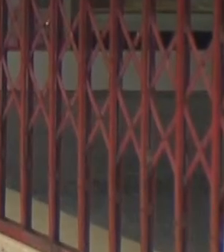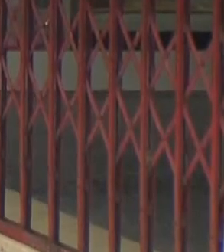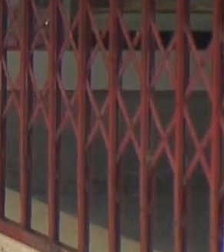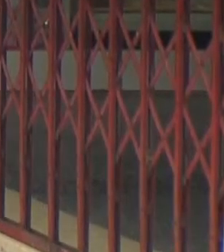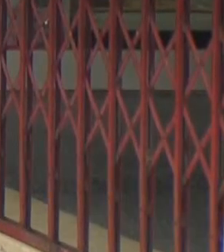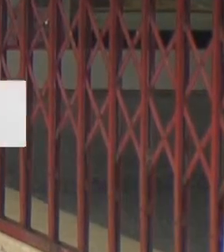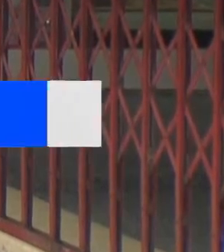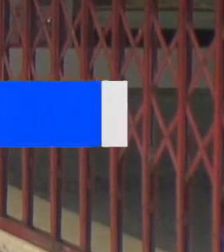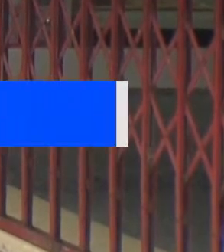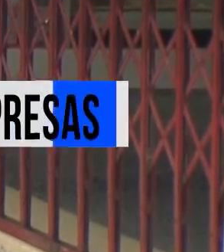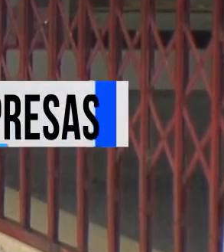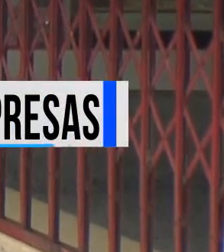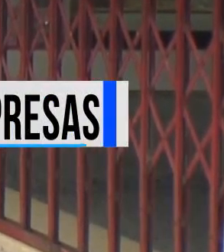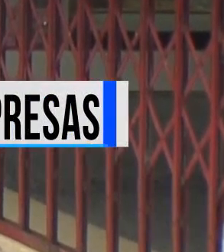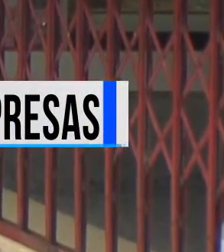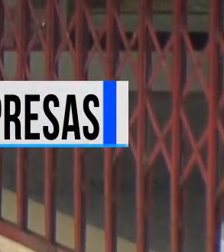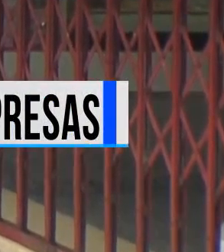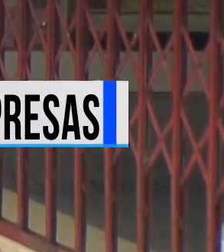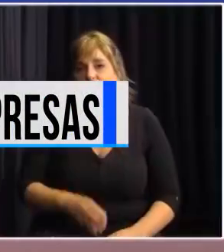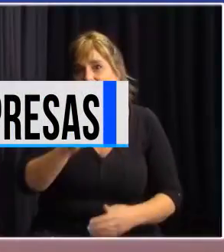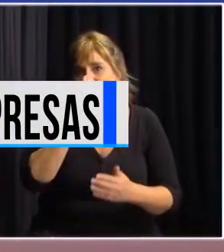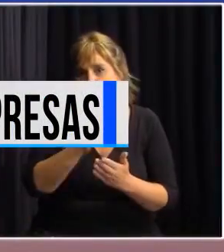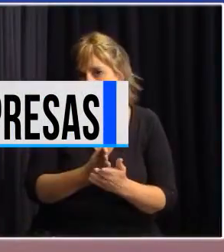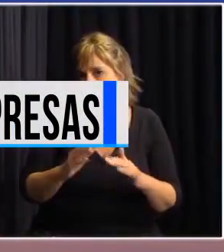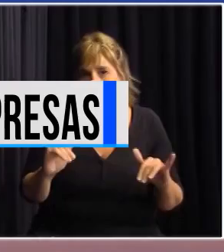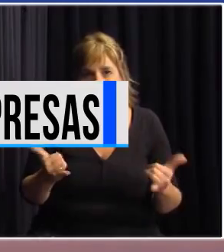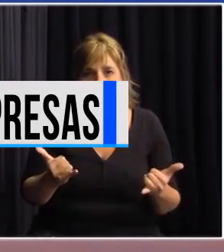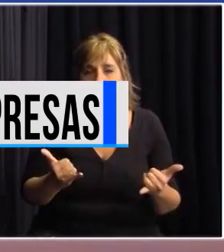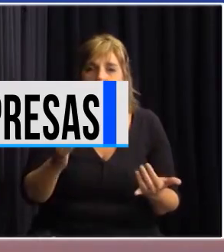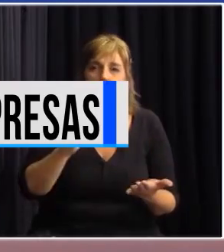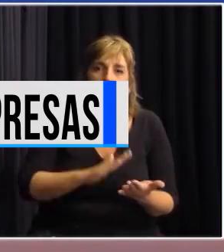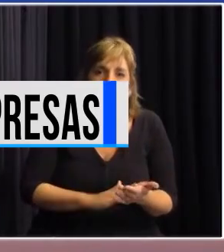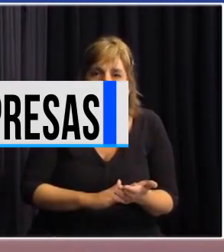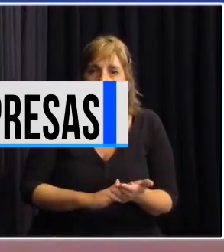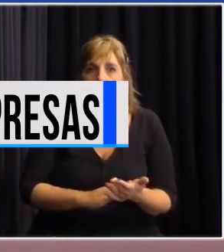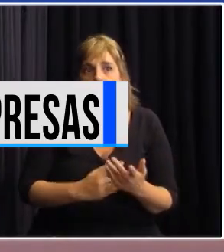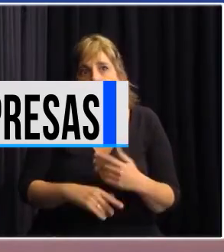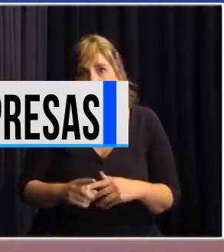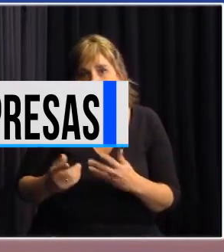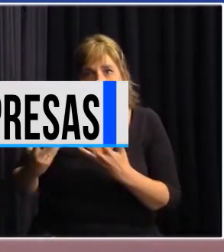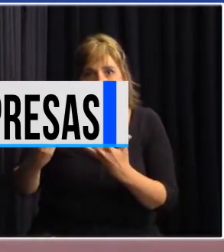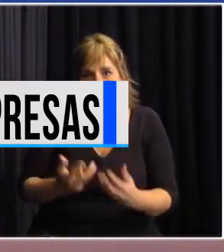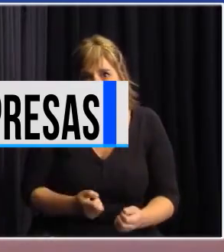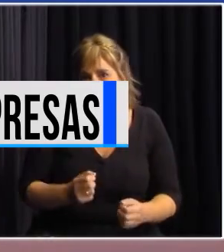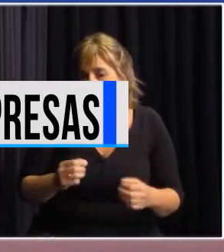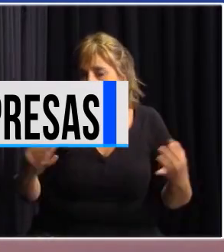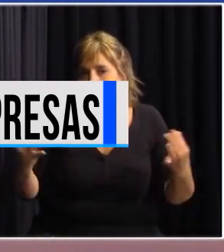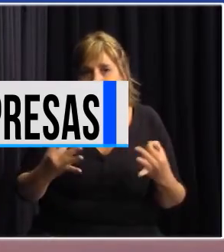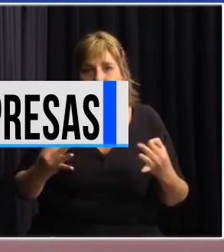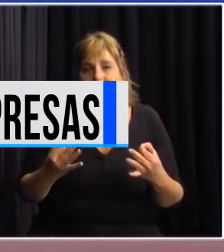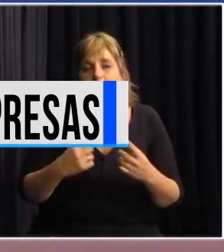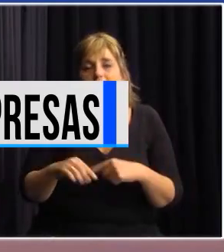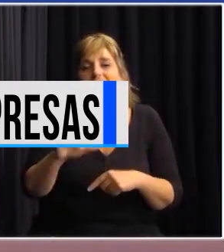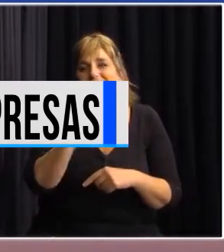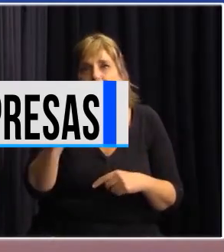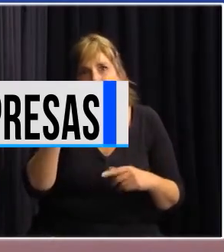estamos listos para salir con este nuevo producto lo que tiene que ver con este empujón en particular para las empresas